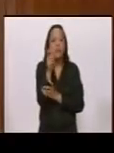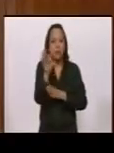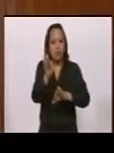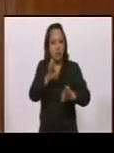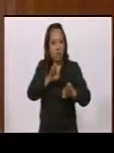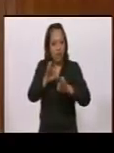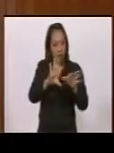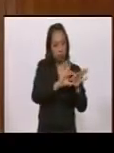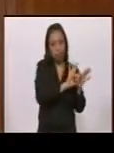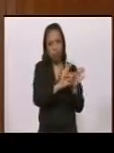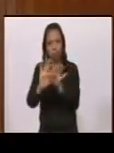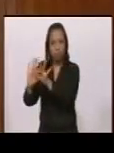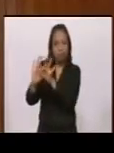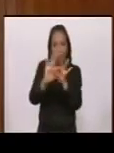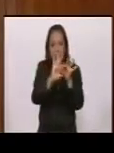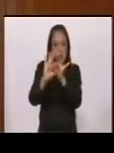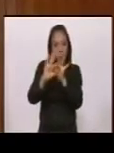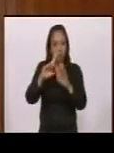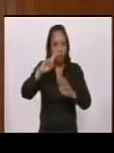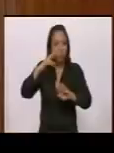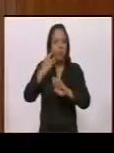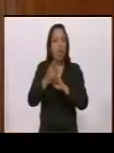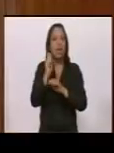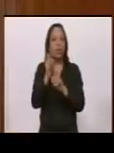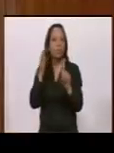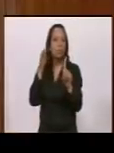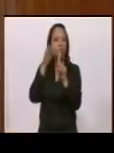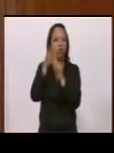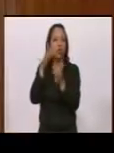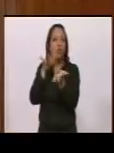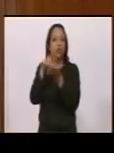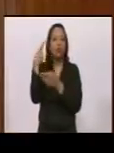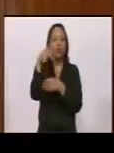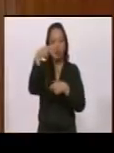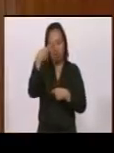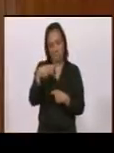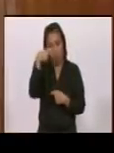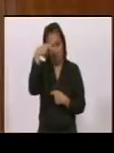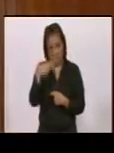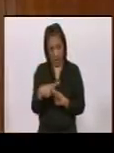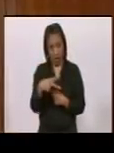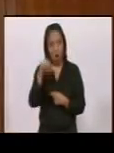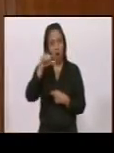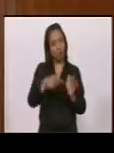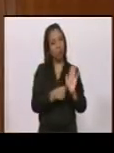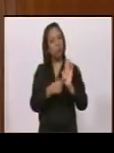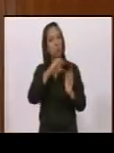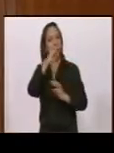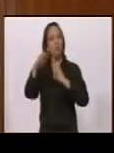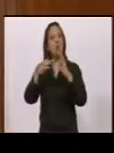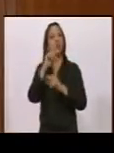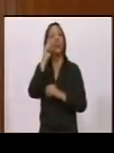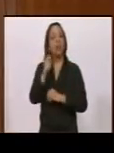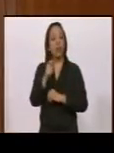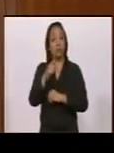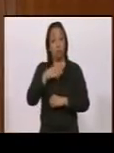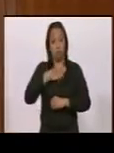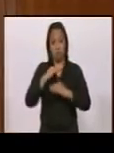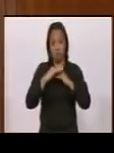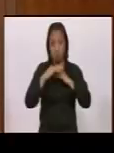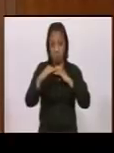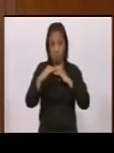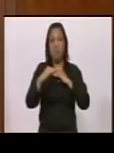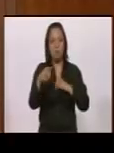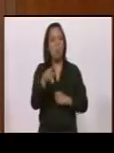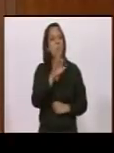corresponsable y de unidad en torno a México. Demostremos al mundo que en democracia sí